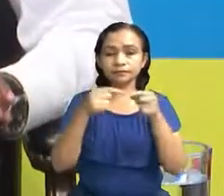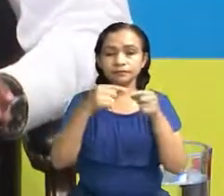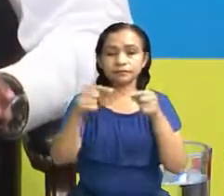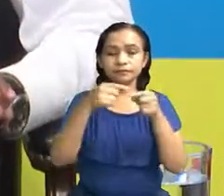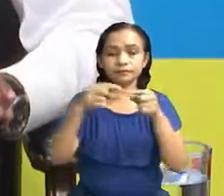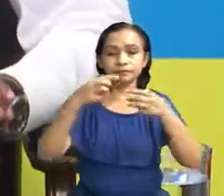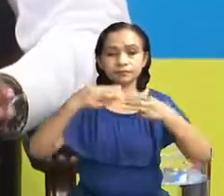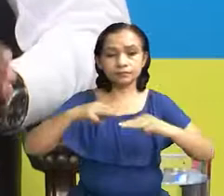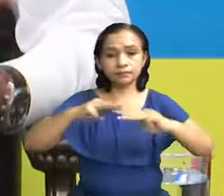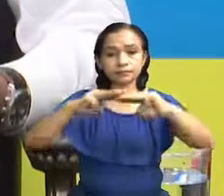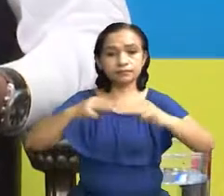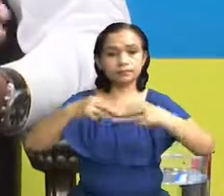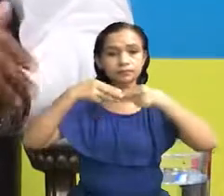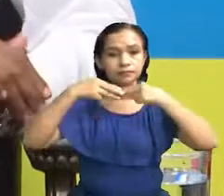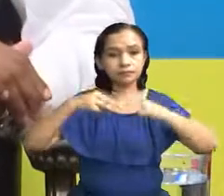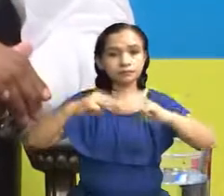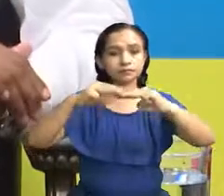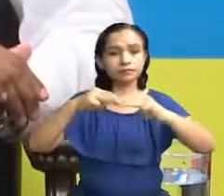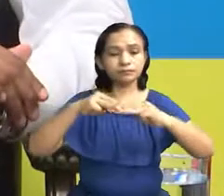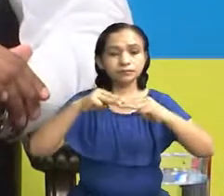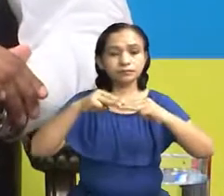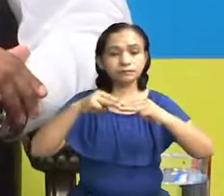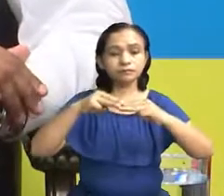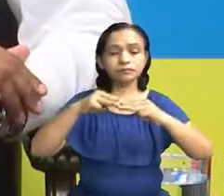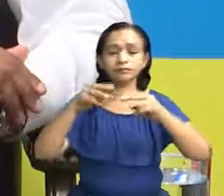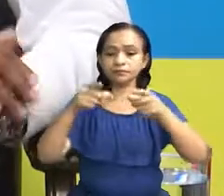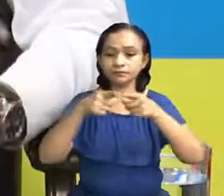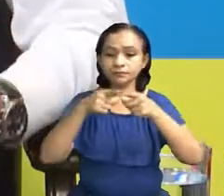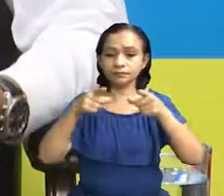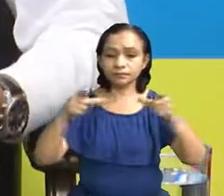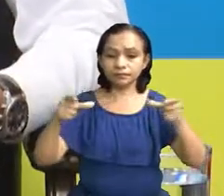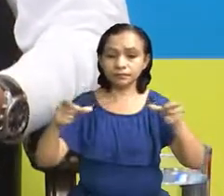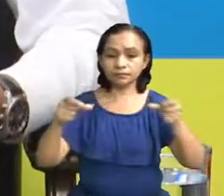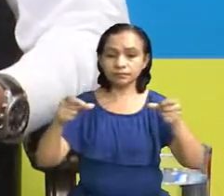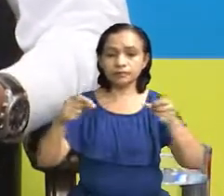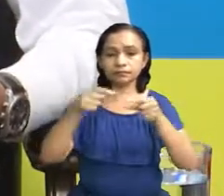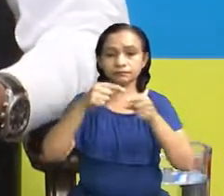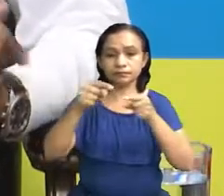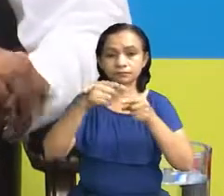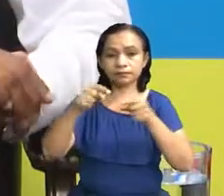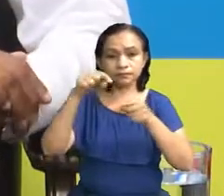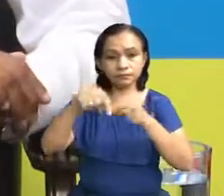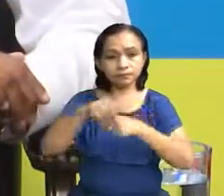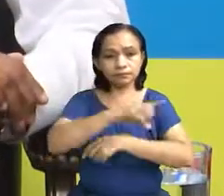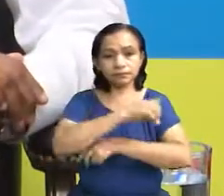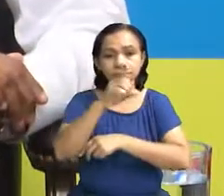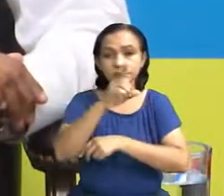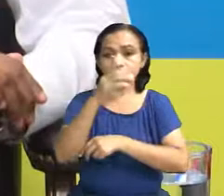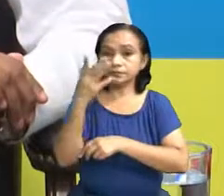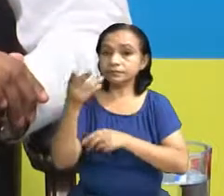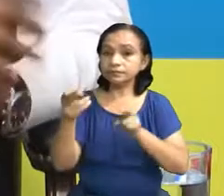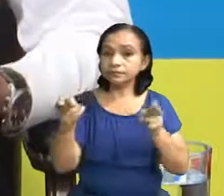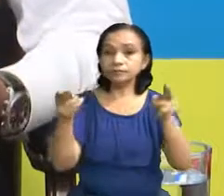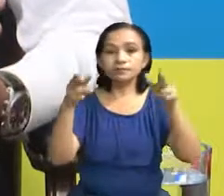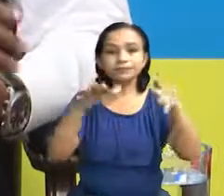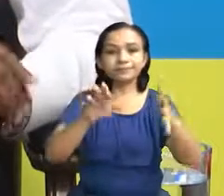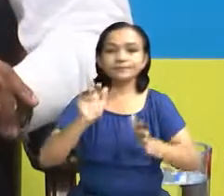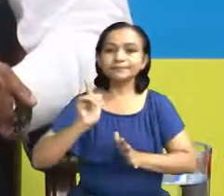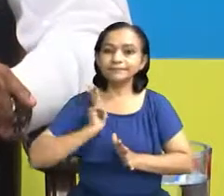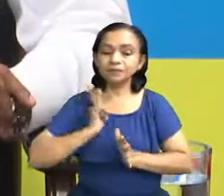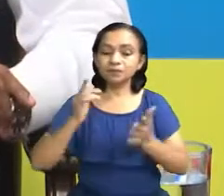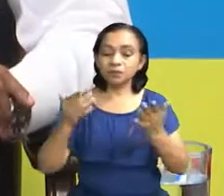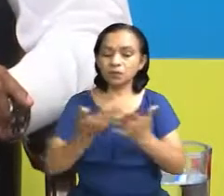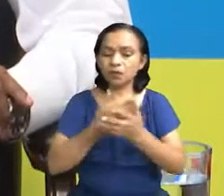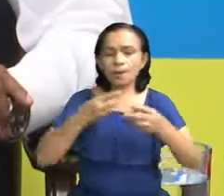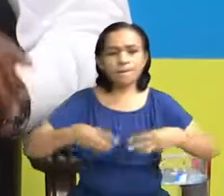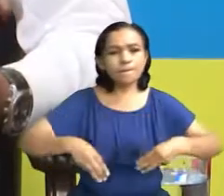de Matiare, este municipio del departamento de Managua, hoy, este día 19 de noviembre, cuentan con un